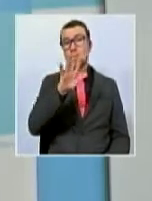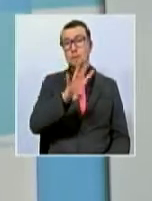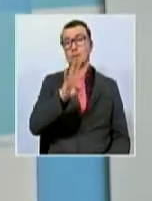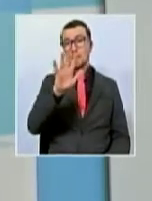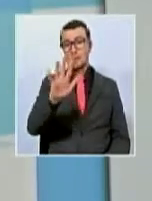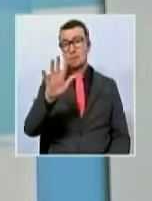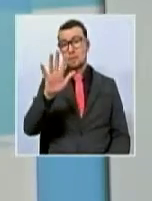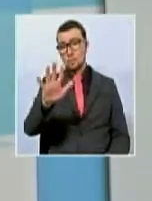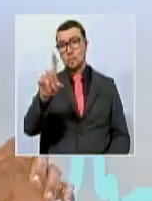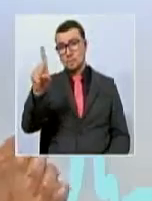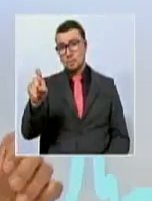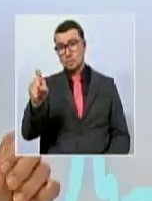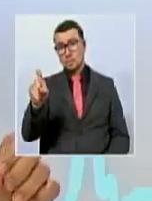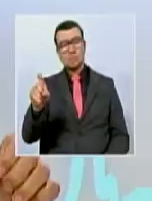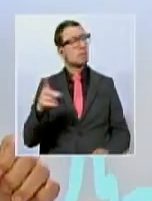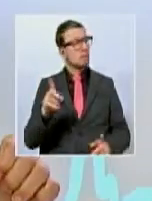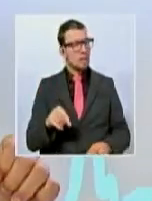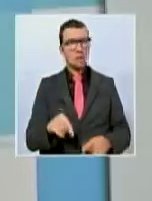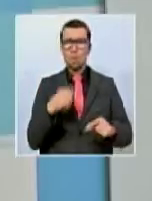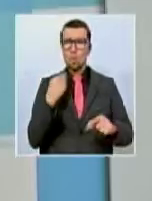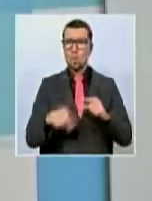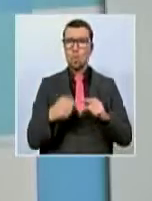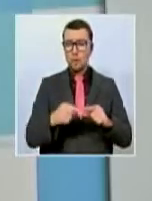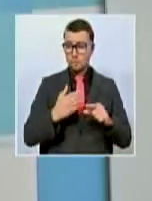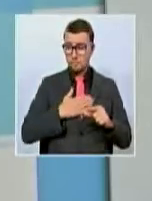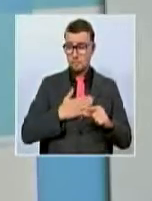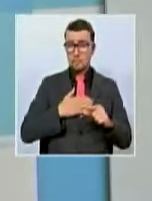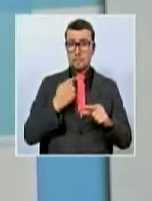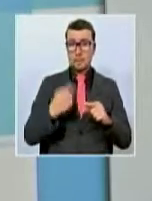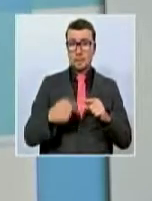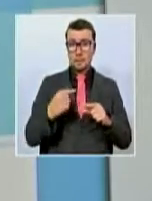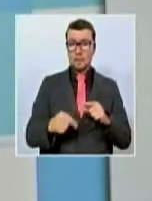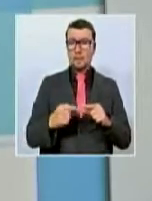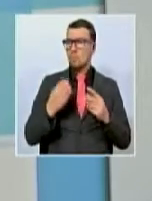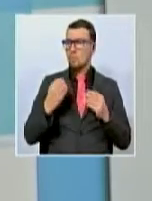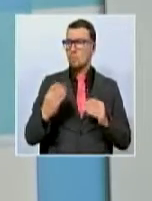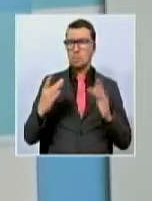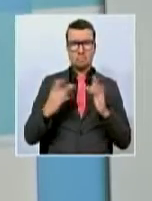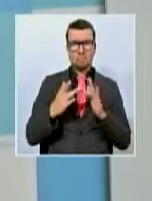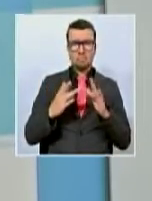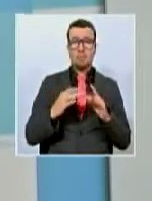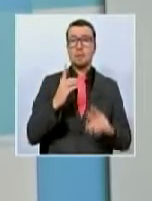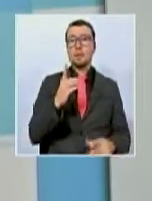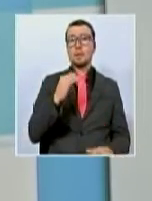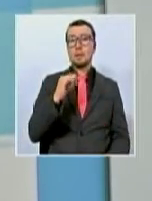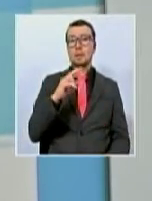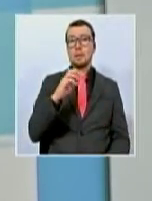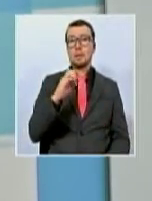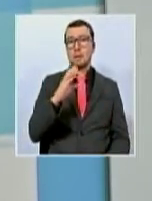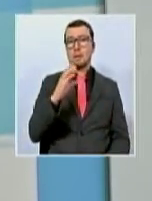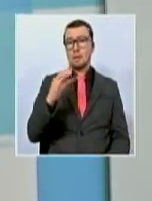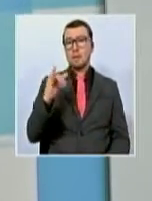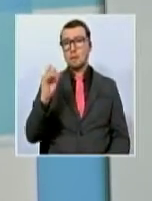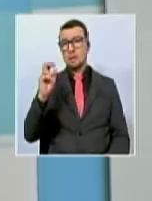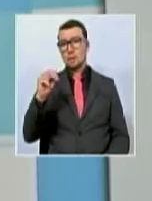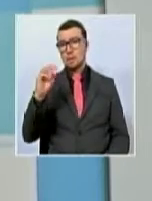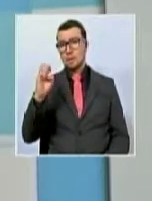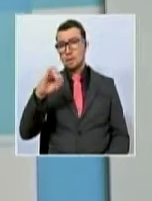320-865-4556. ¿Hay una página, algo? El correo electrónico mío, que es lo que más usamos, que es dirección ejecutiva